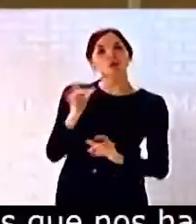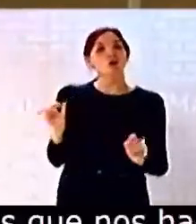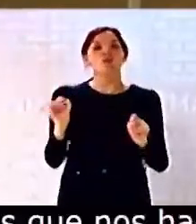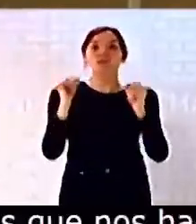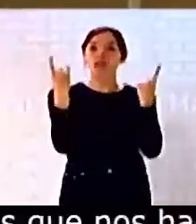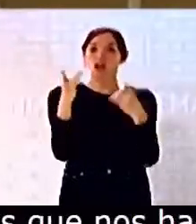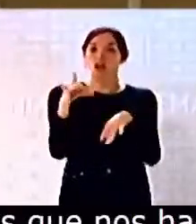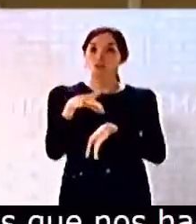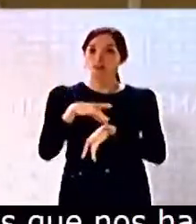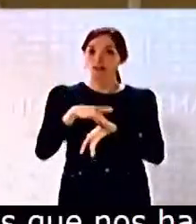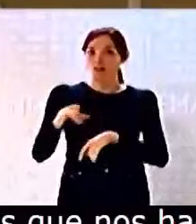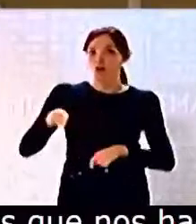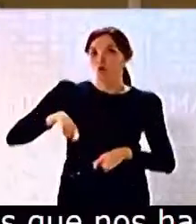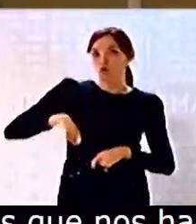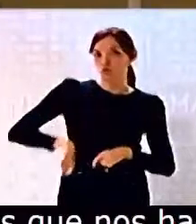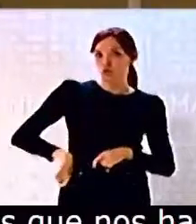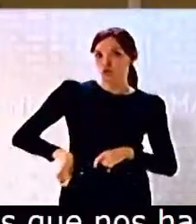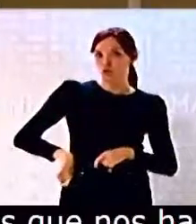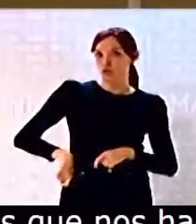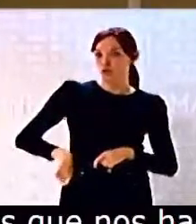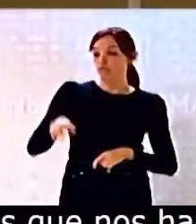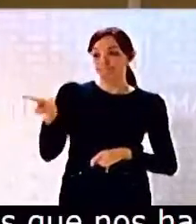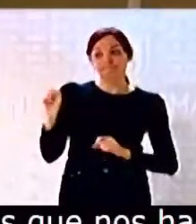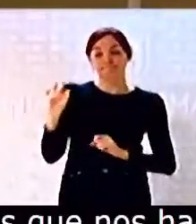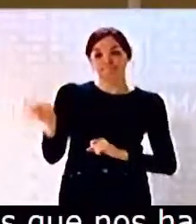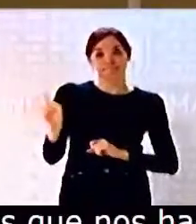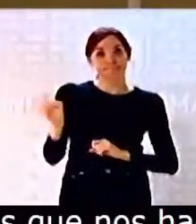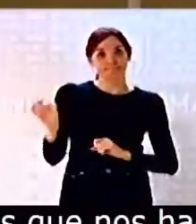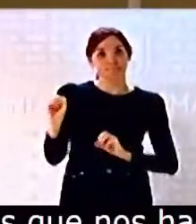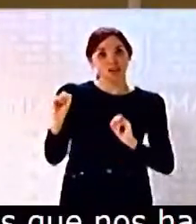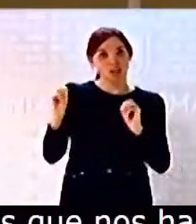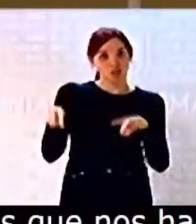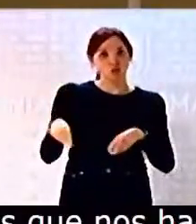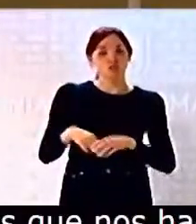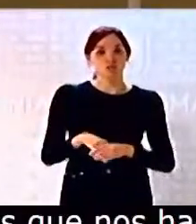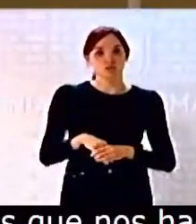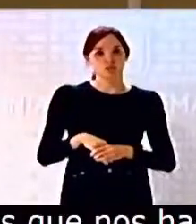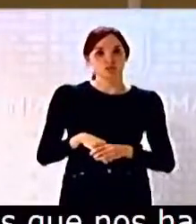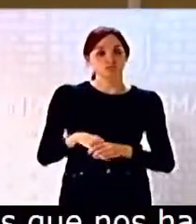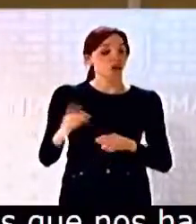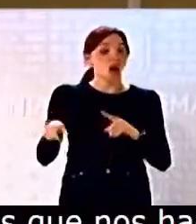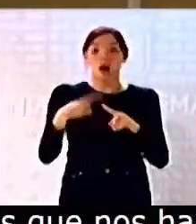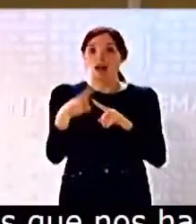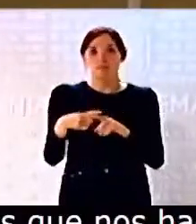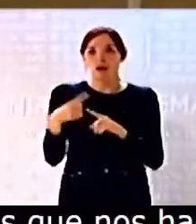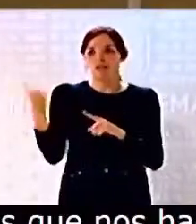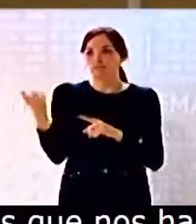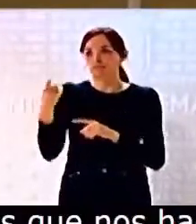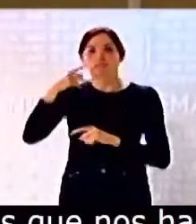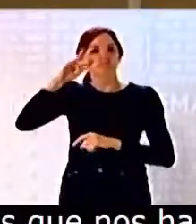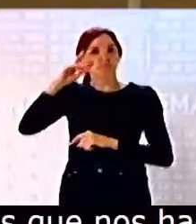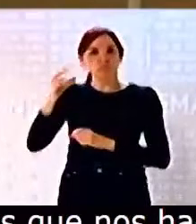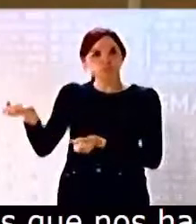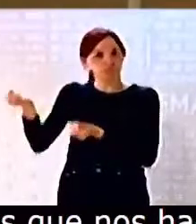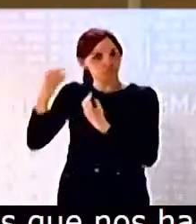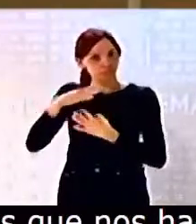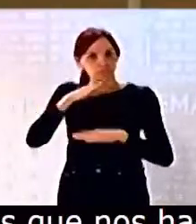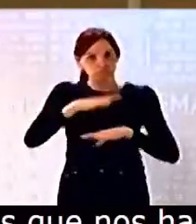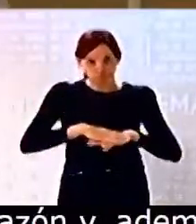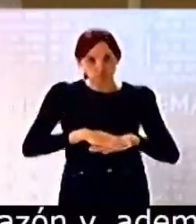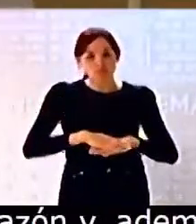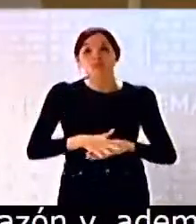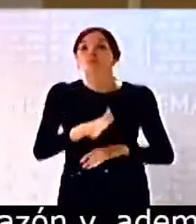médicos, porque tenían mucha razón, ¿no? Y además así hay que entenderlo, ¿no?